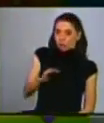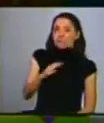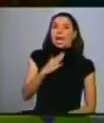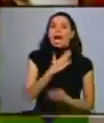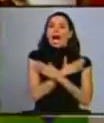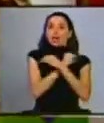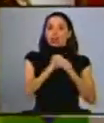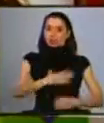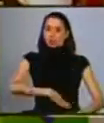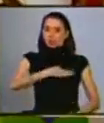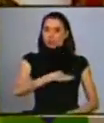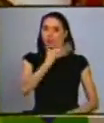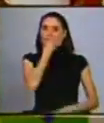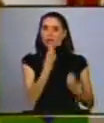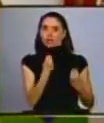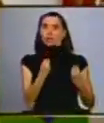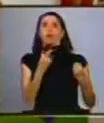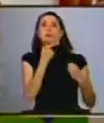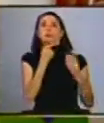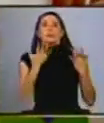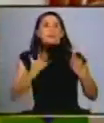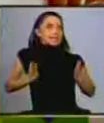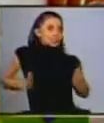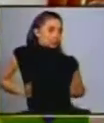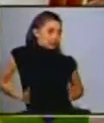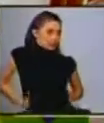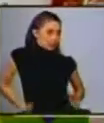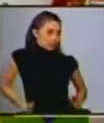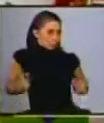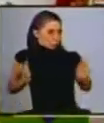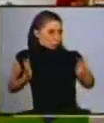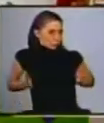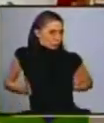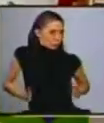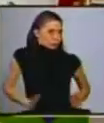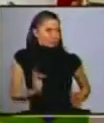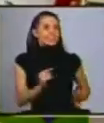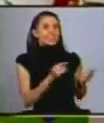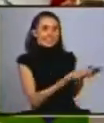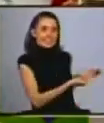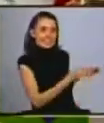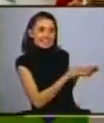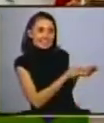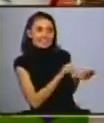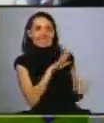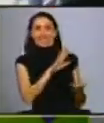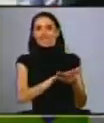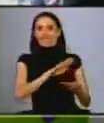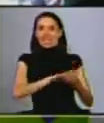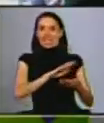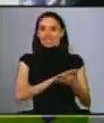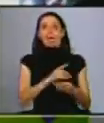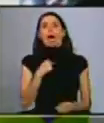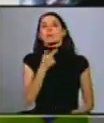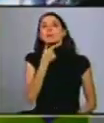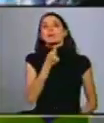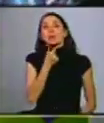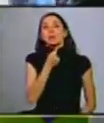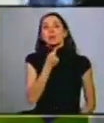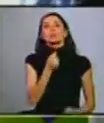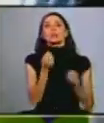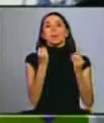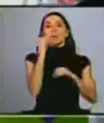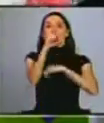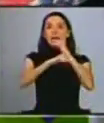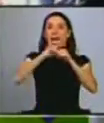formal, presentable. A mí, por ejemplo, me gustan los vestidos apretaditos, ya, ajustaditos. Y estos, pues, que vienen de fiesta. Porque me gusta pasar un